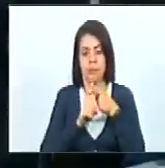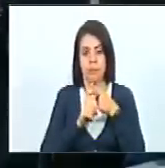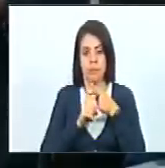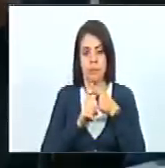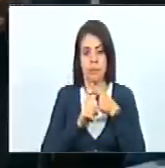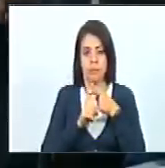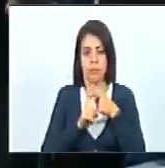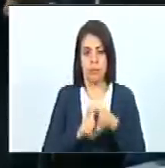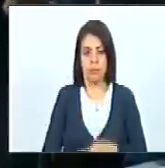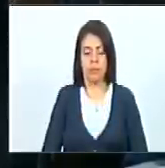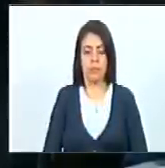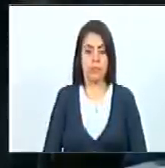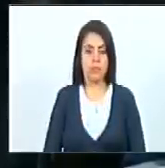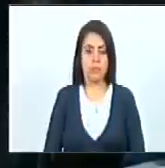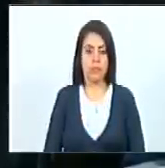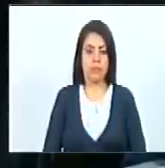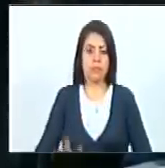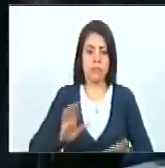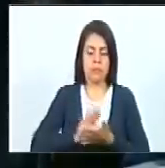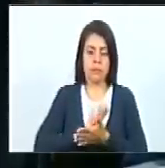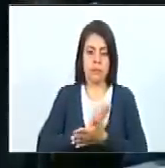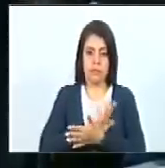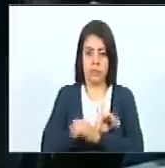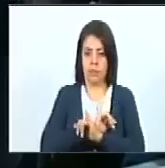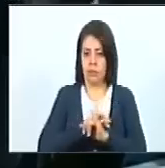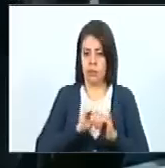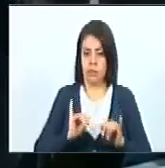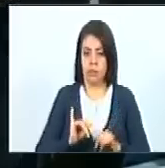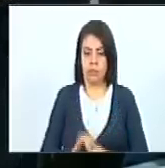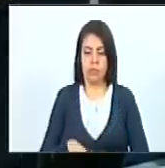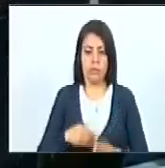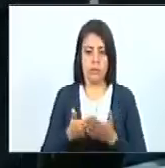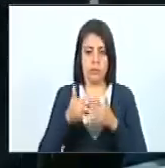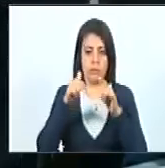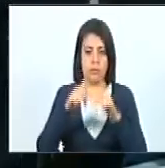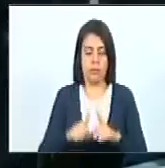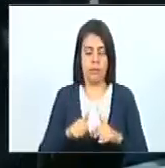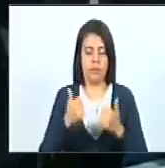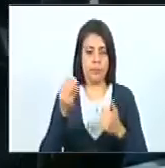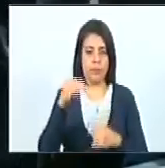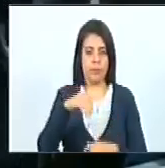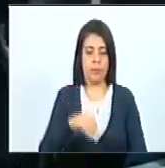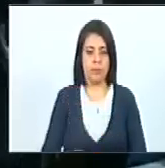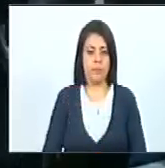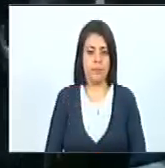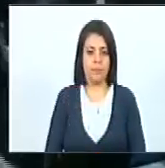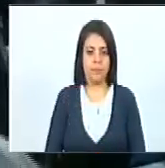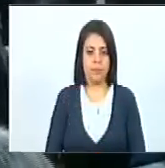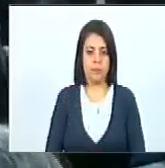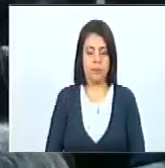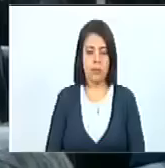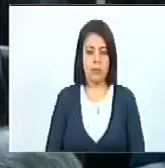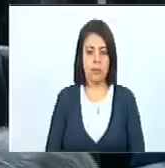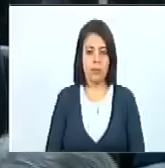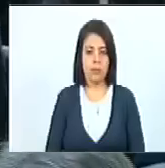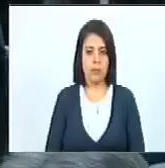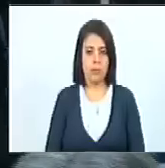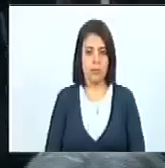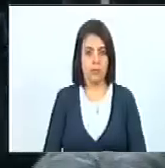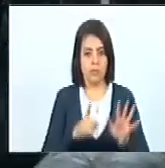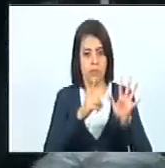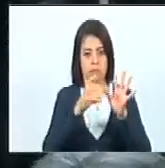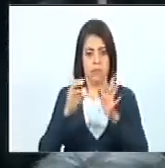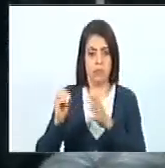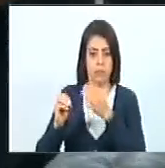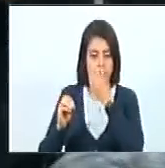primero ya erradicar. Hasta ahorita van más de 60